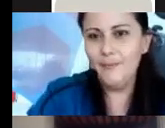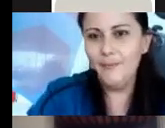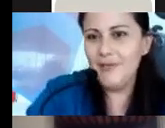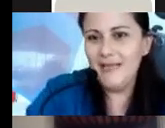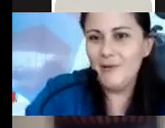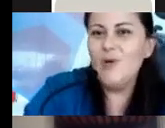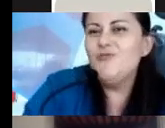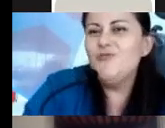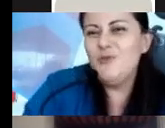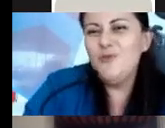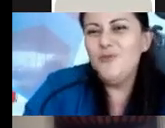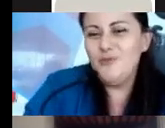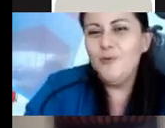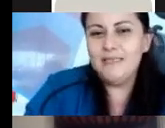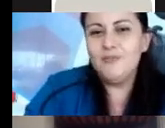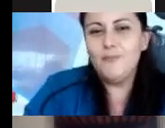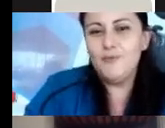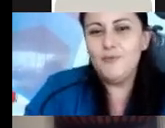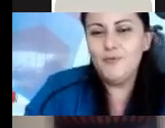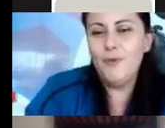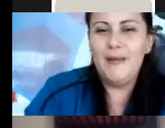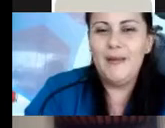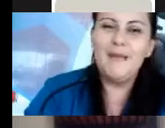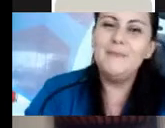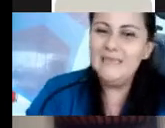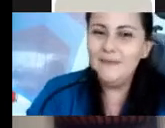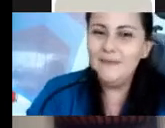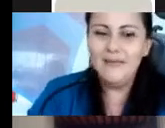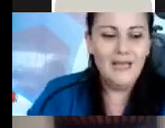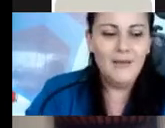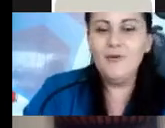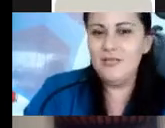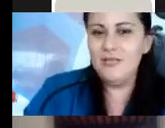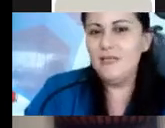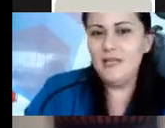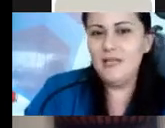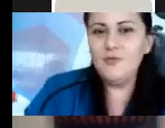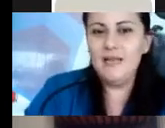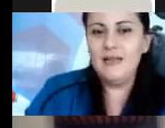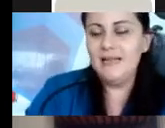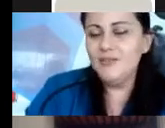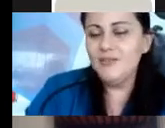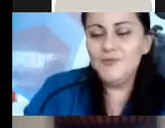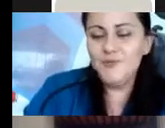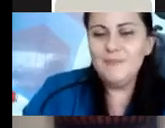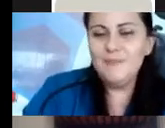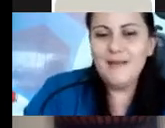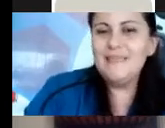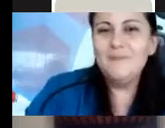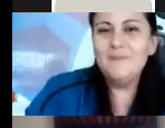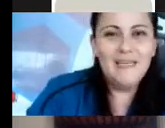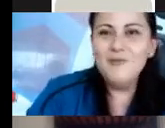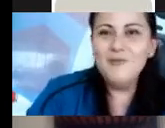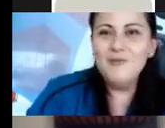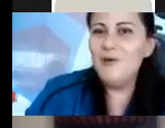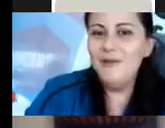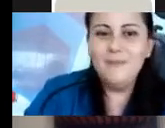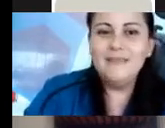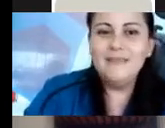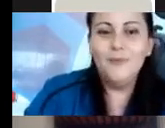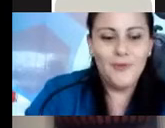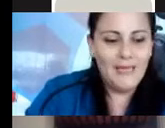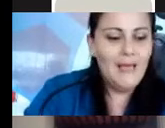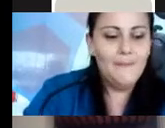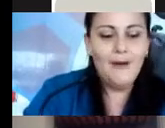sea, ¿cuándo recurro yo a un asiento postural o para qué me sirve? Bueno, el asiento postural me va a servir